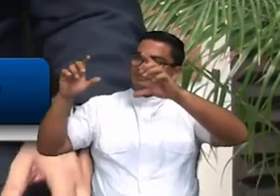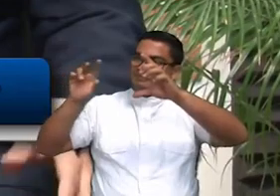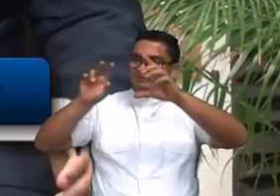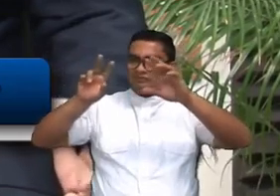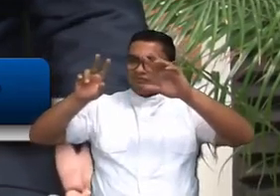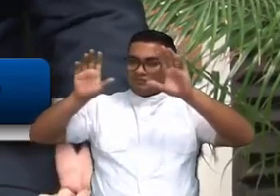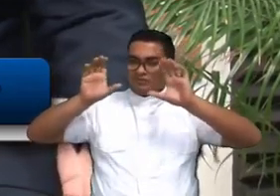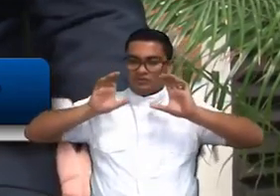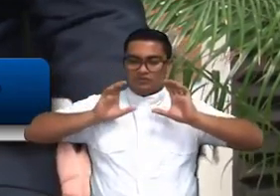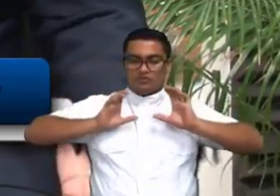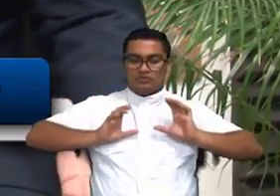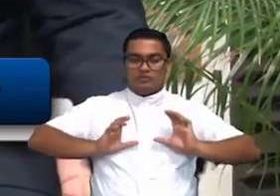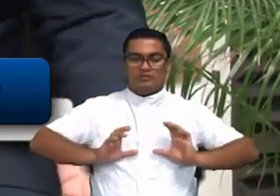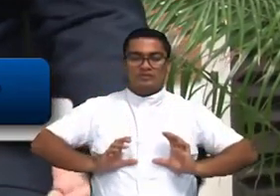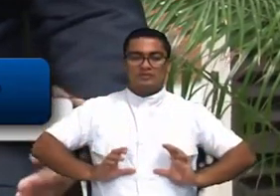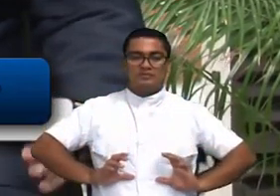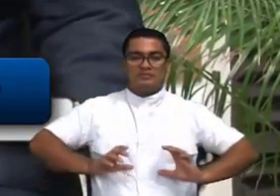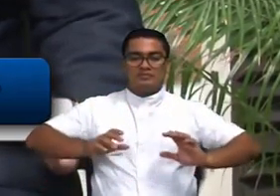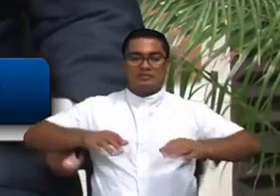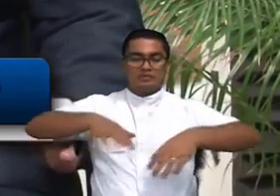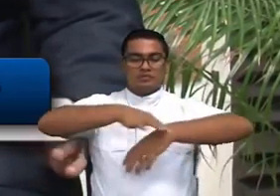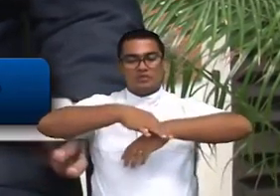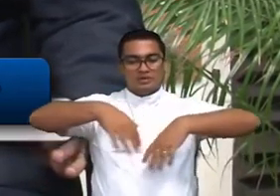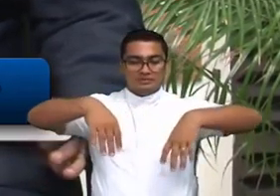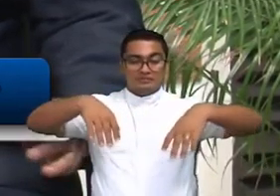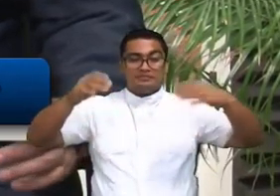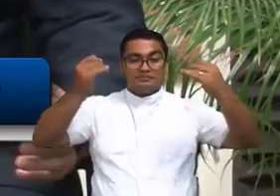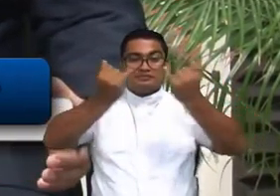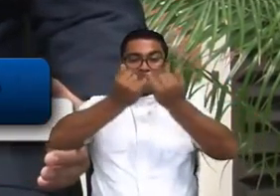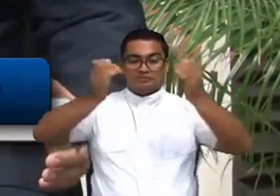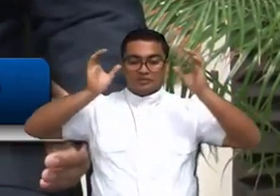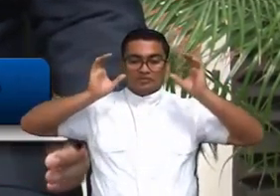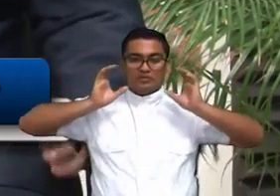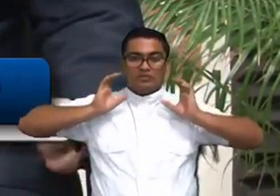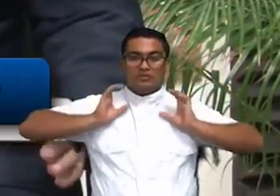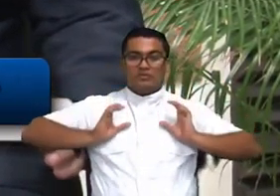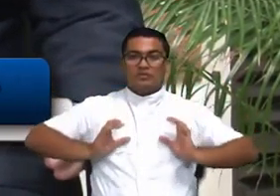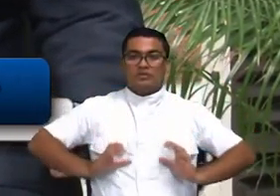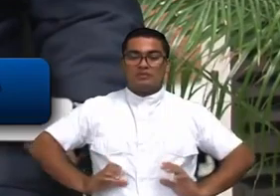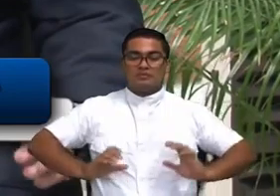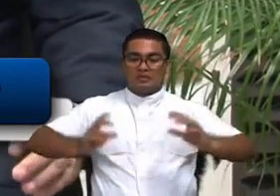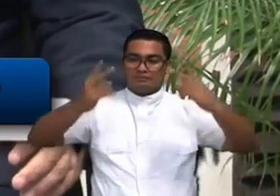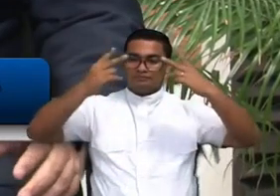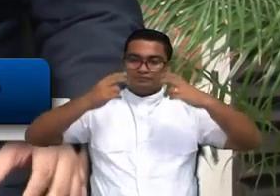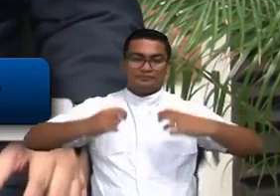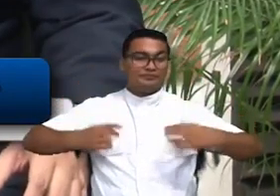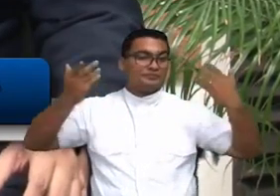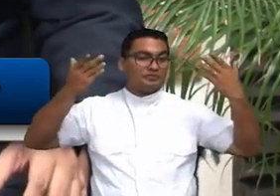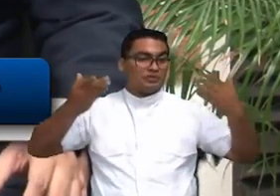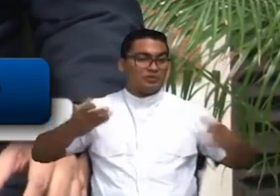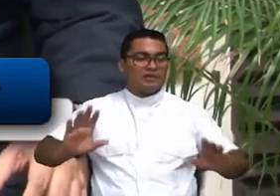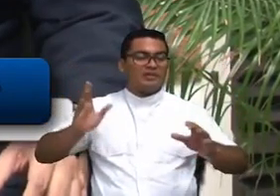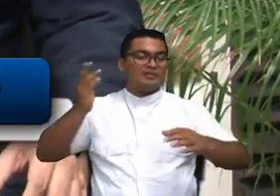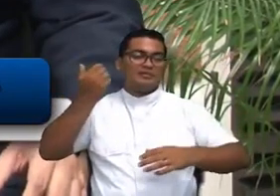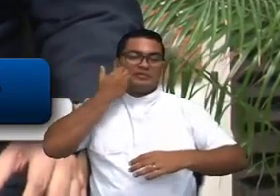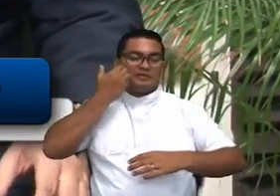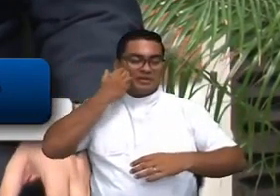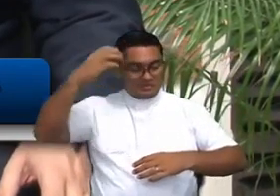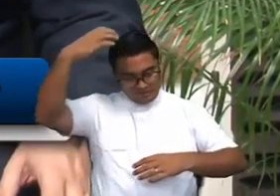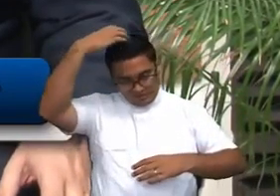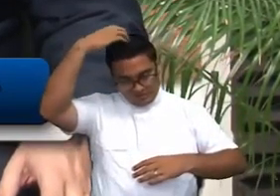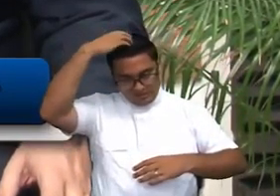se utiliza tanto para músculo esquelético, y la resonancia magnética es el gold estándar para ver cualquier enfermedad del encéfalo, ya sea del cerebro, porque